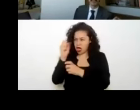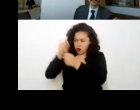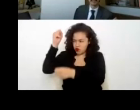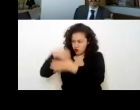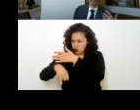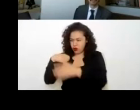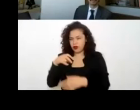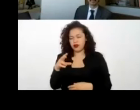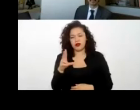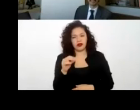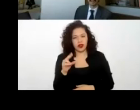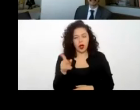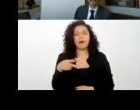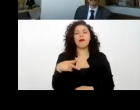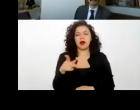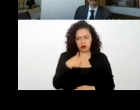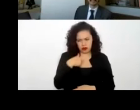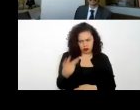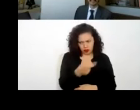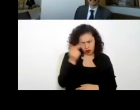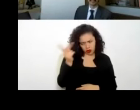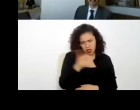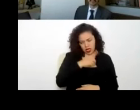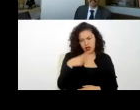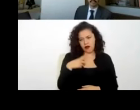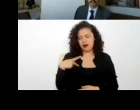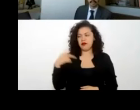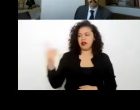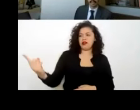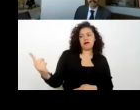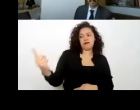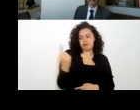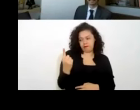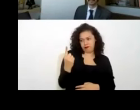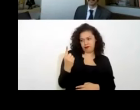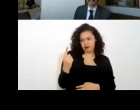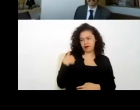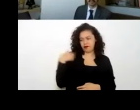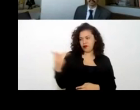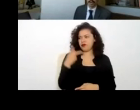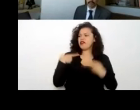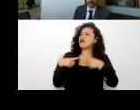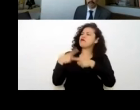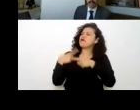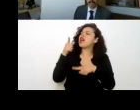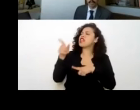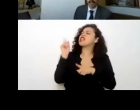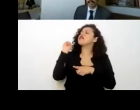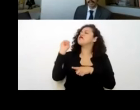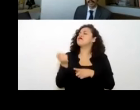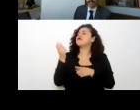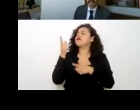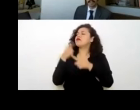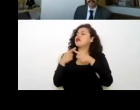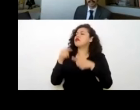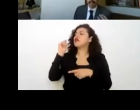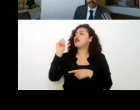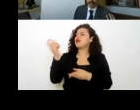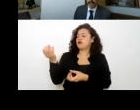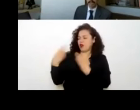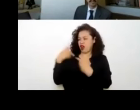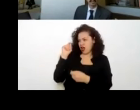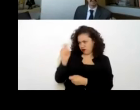controlador, pero sí de preguntarle a quien se acerque con ustedes quién es ese beneficiario controlador. Si